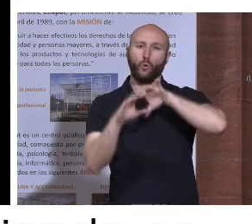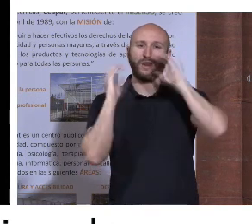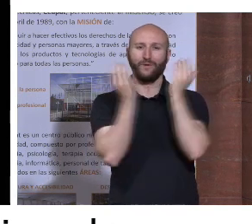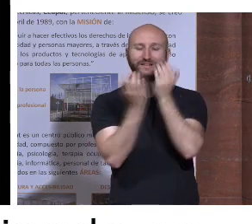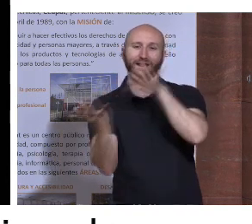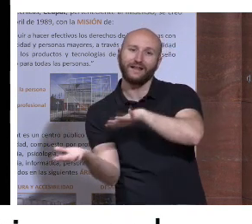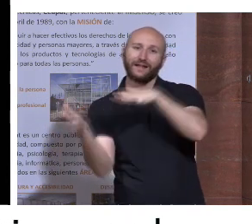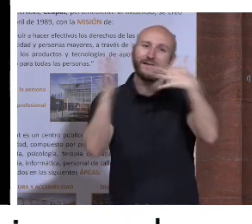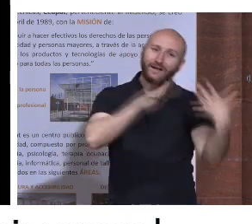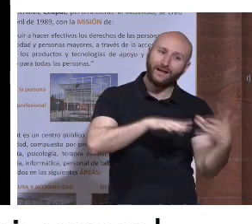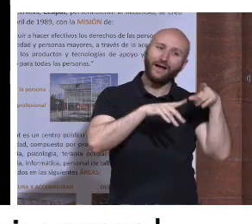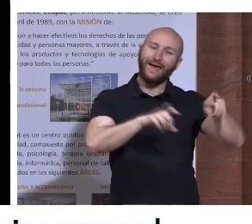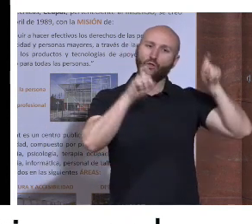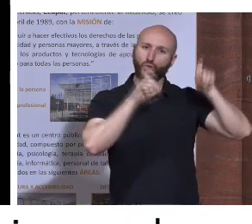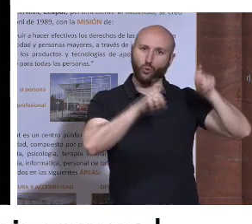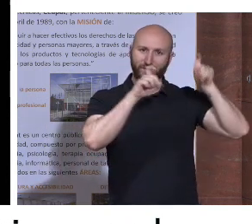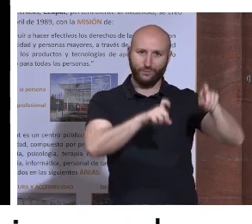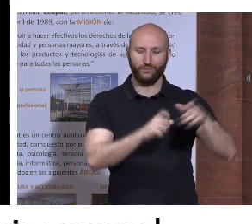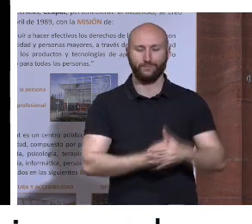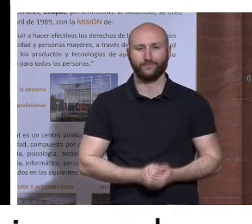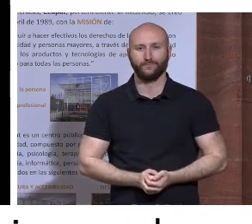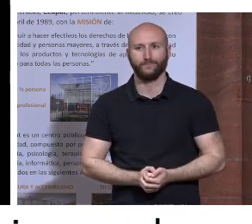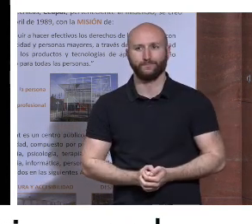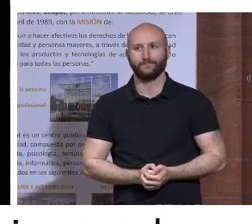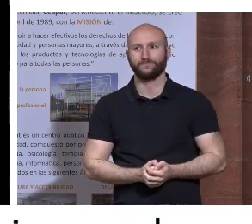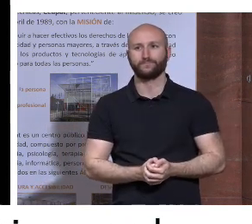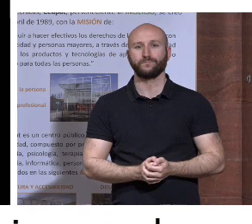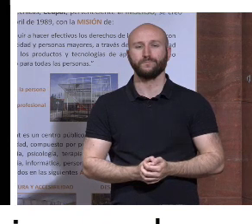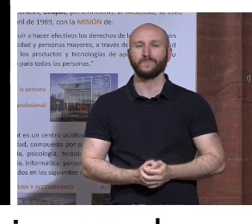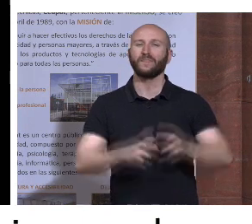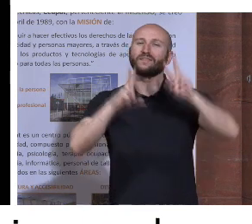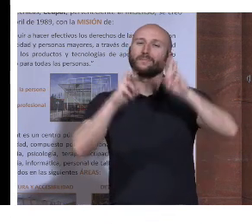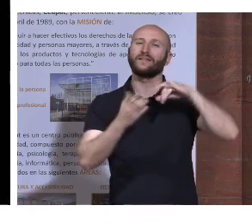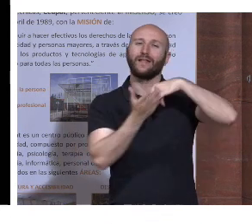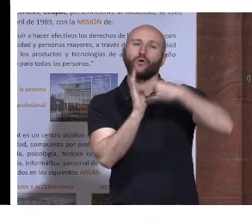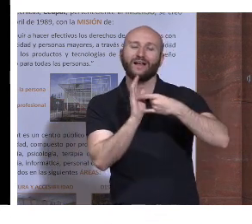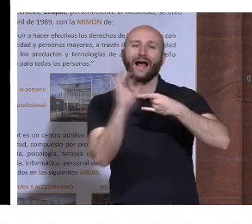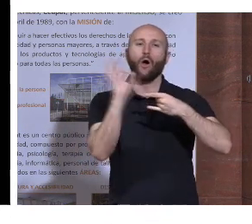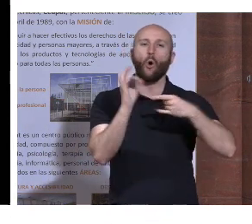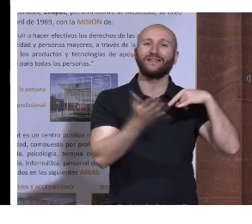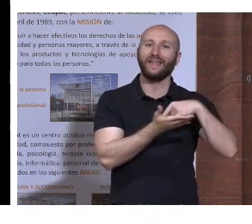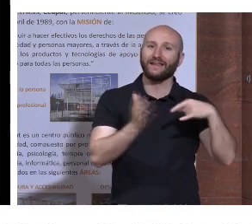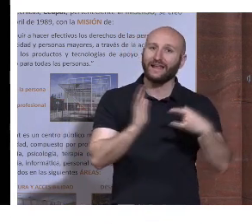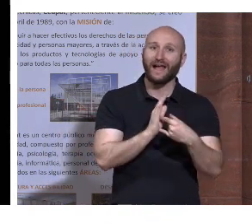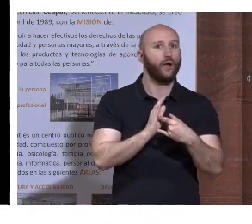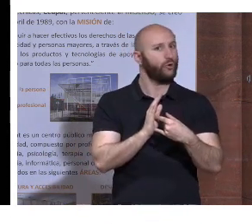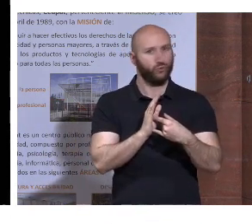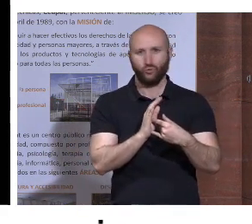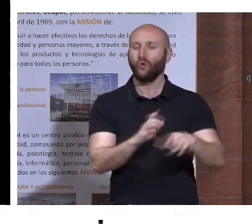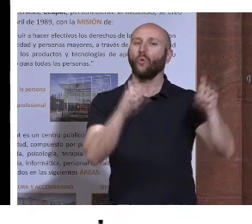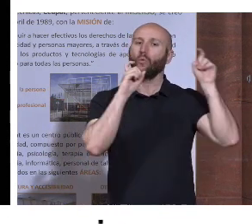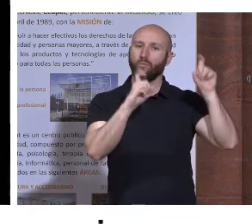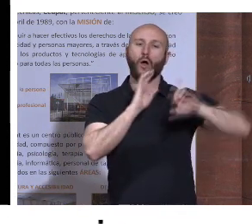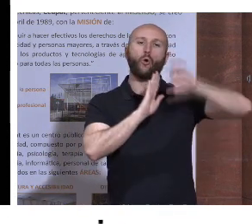los contextos educativos. Pero no por la parte tecnológica ni técnica, sino desde la parte educativa,